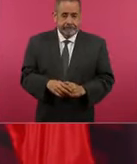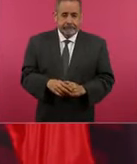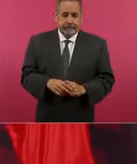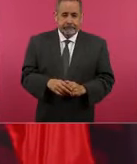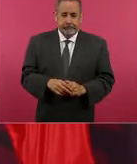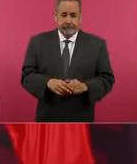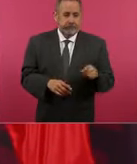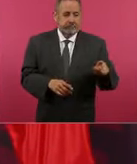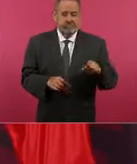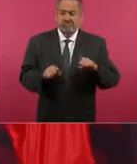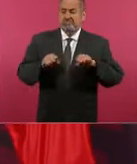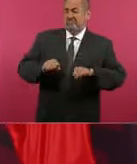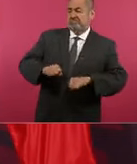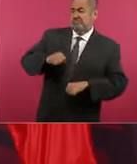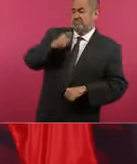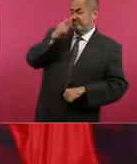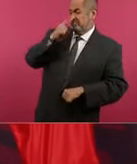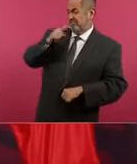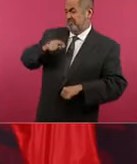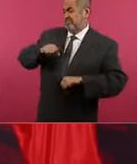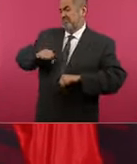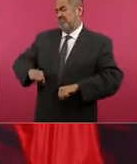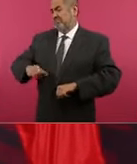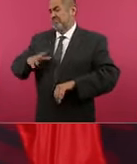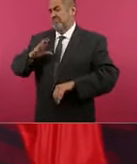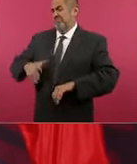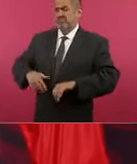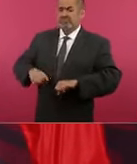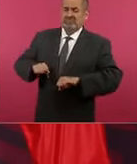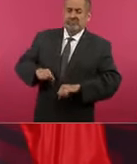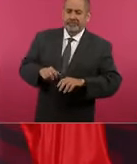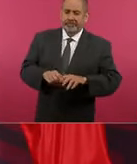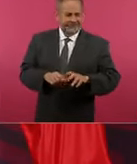son muy prepotentes, quedaron muy mal acostumbrados.